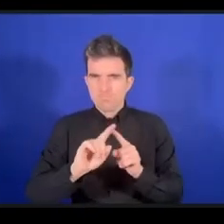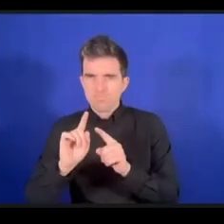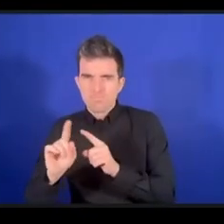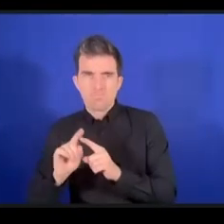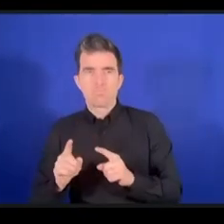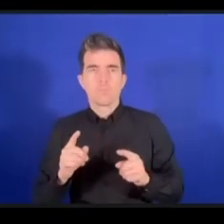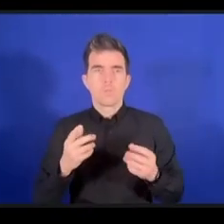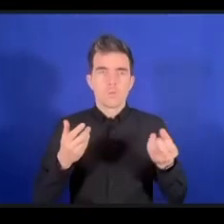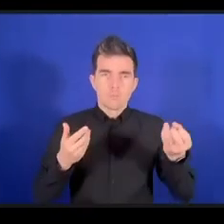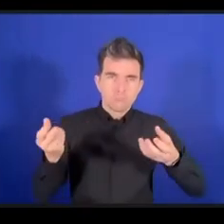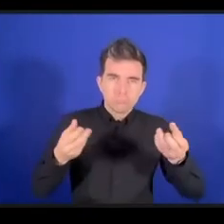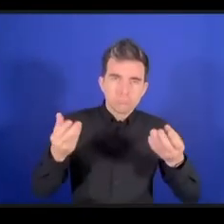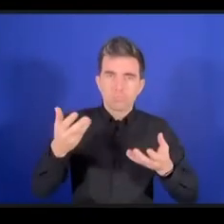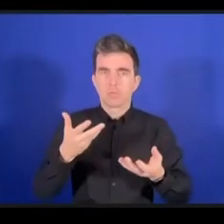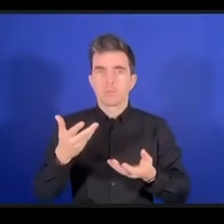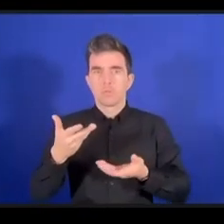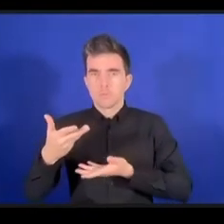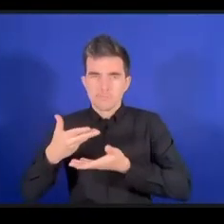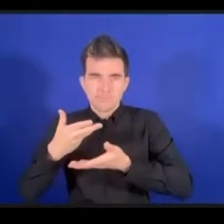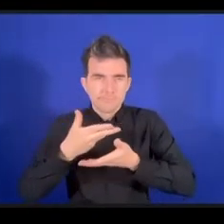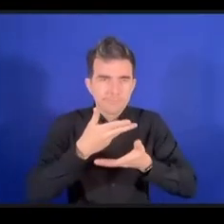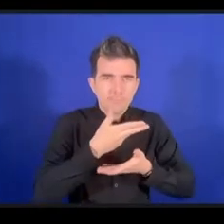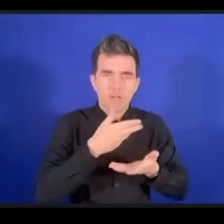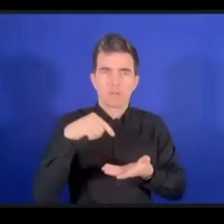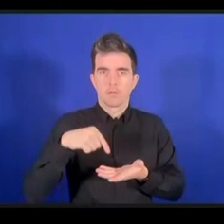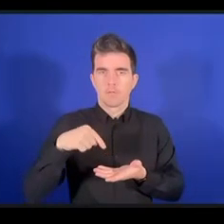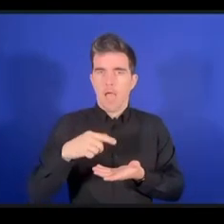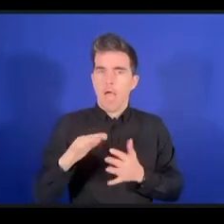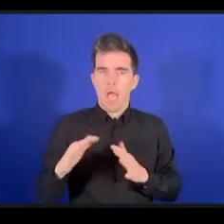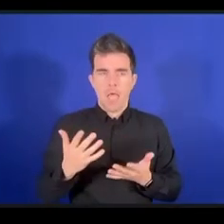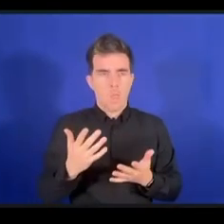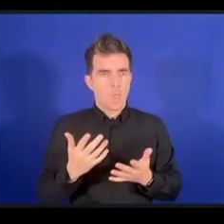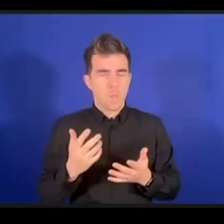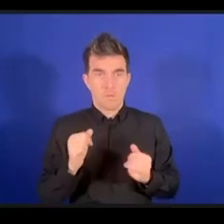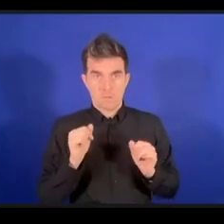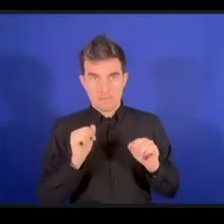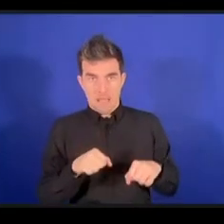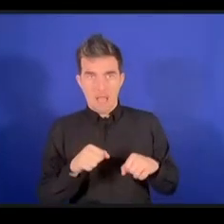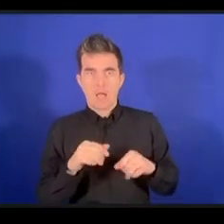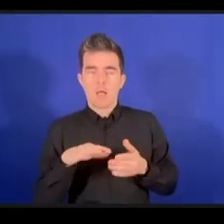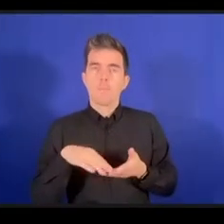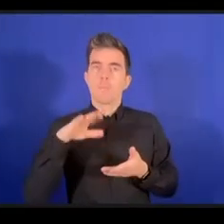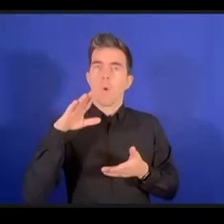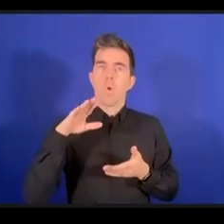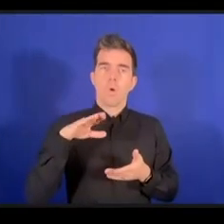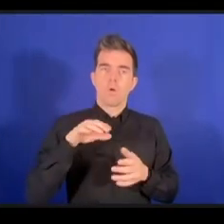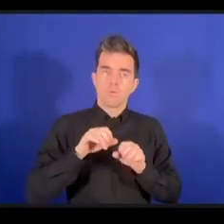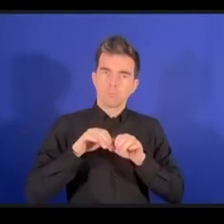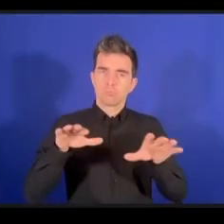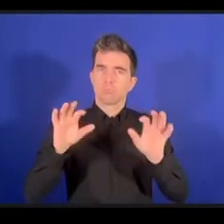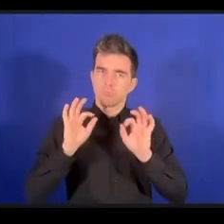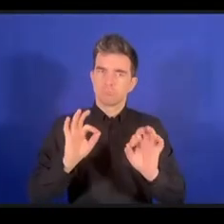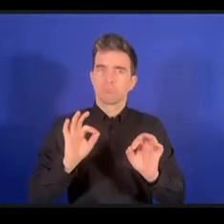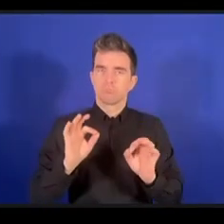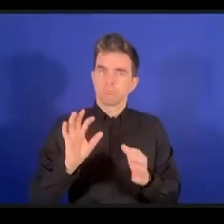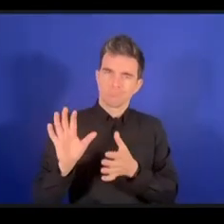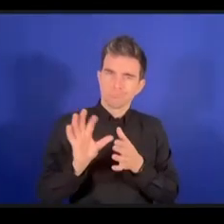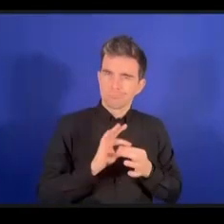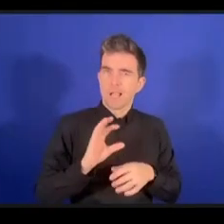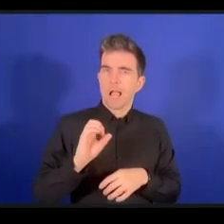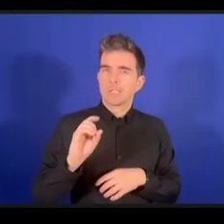existe un gran potencial de tener más impacto en torno a los ods si es que somos capaces de hacer todo esto